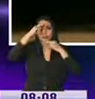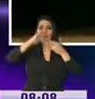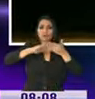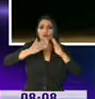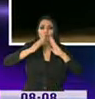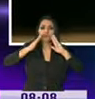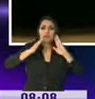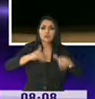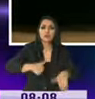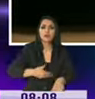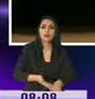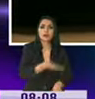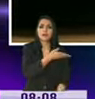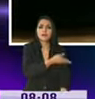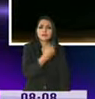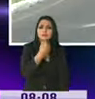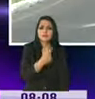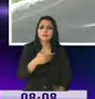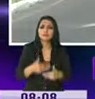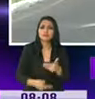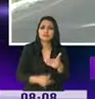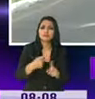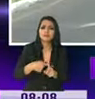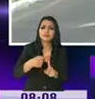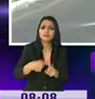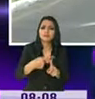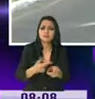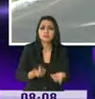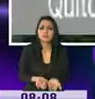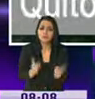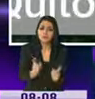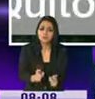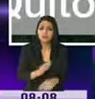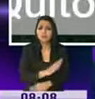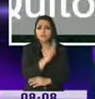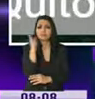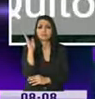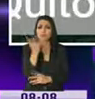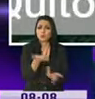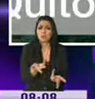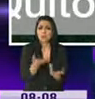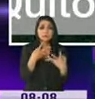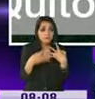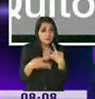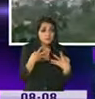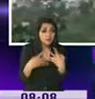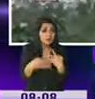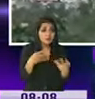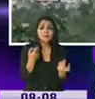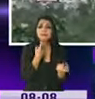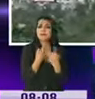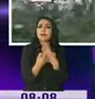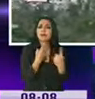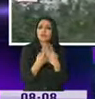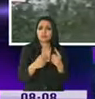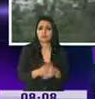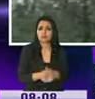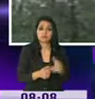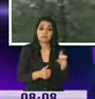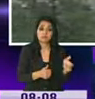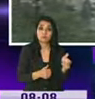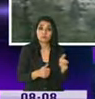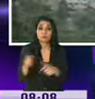venido hablando a lo largo de muchísimos meses. La transparencia y el diálogo, eso es. La transparencia por parte de